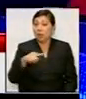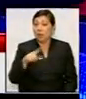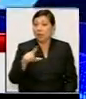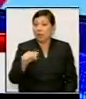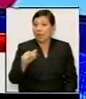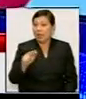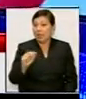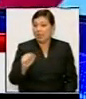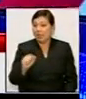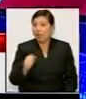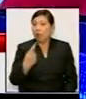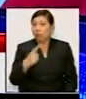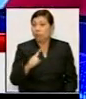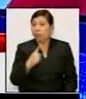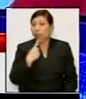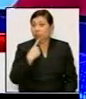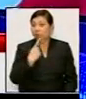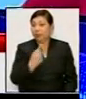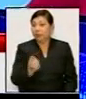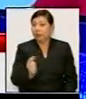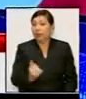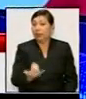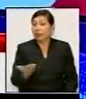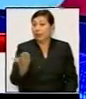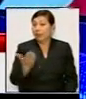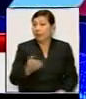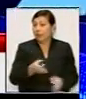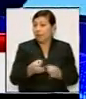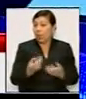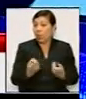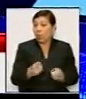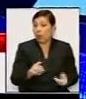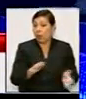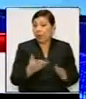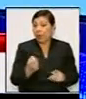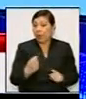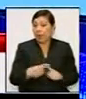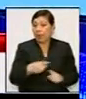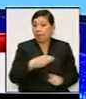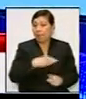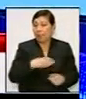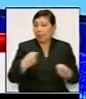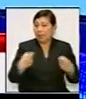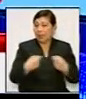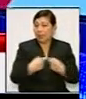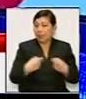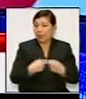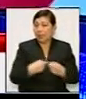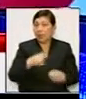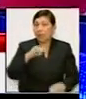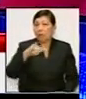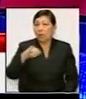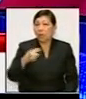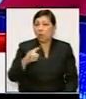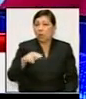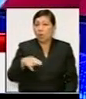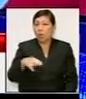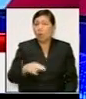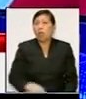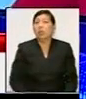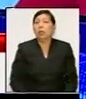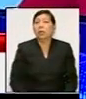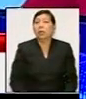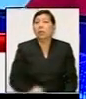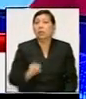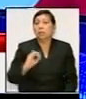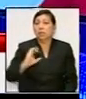tiene una información que dar, toda vez que ha fallecido el exministro de Energía y Minas, Juan Inchausti, a la edad de 80 años,